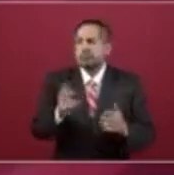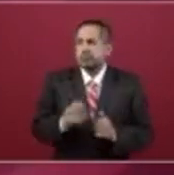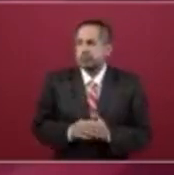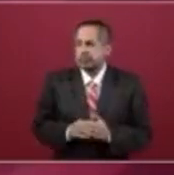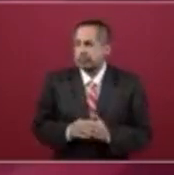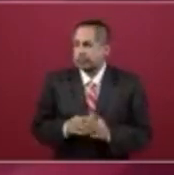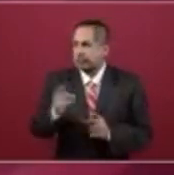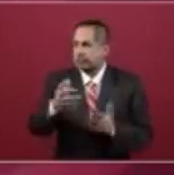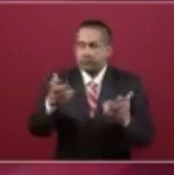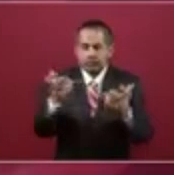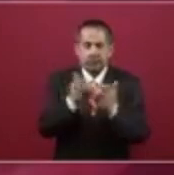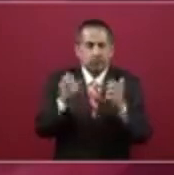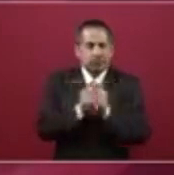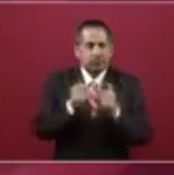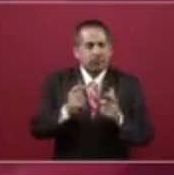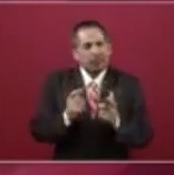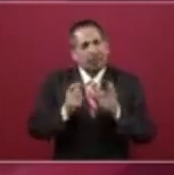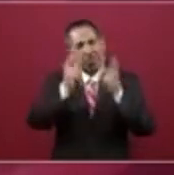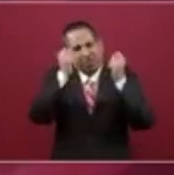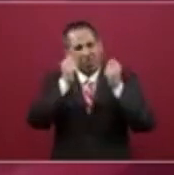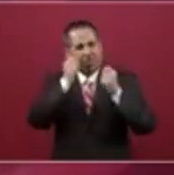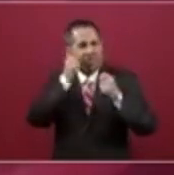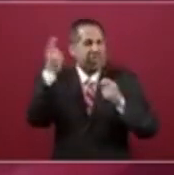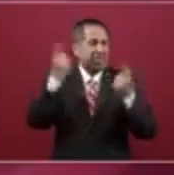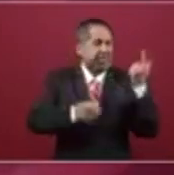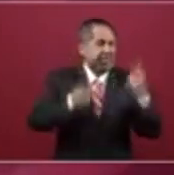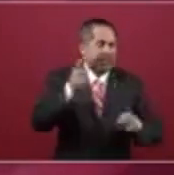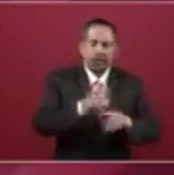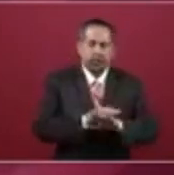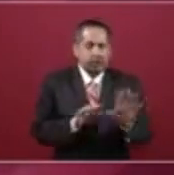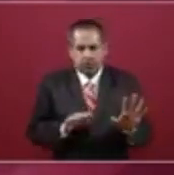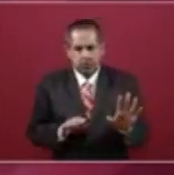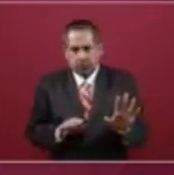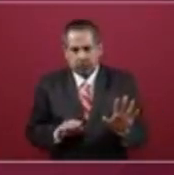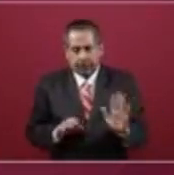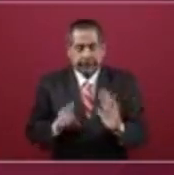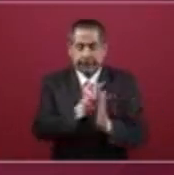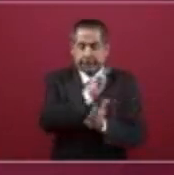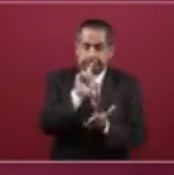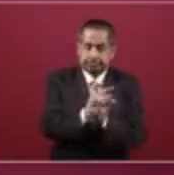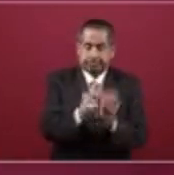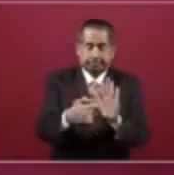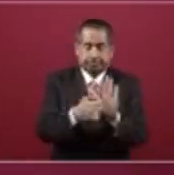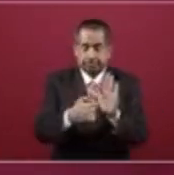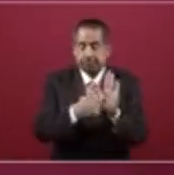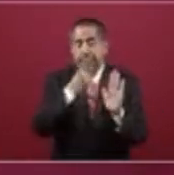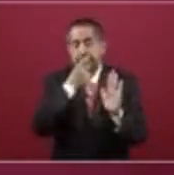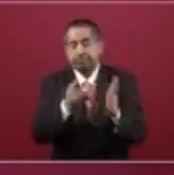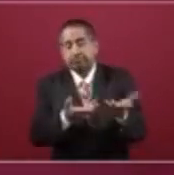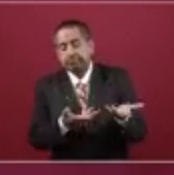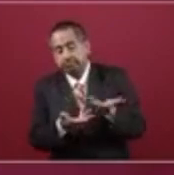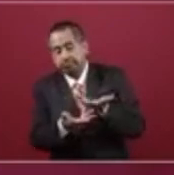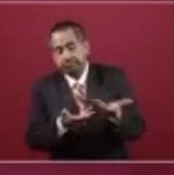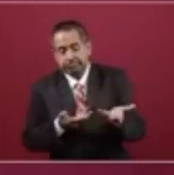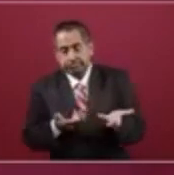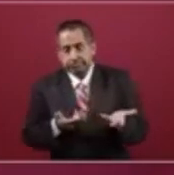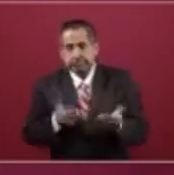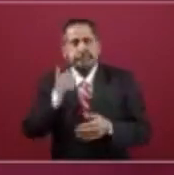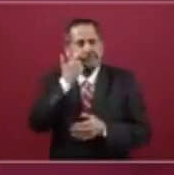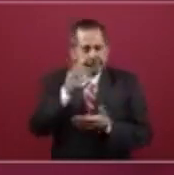a actuar con arbitrariedad, se va a hacer valer el Estado de Derecho. Queremos la